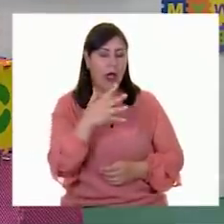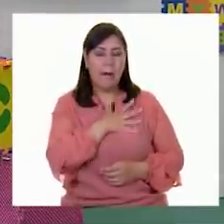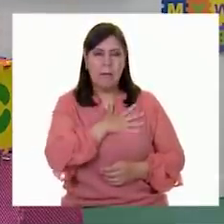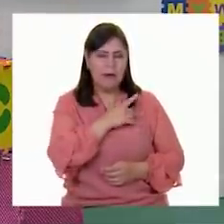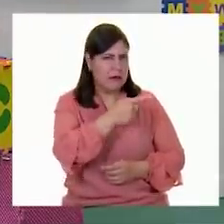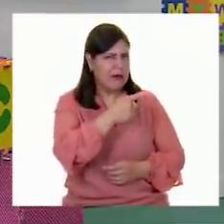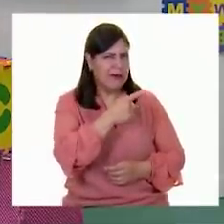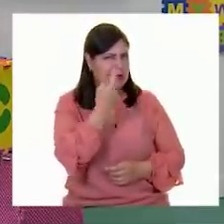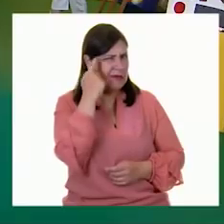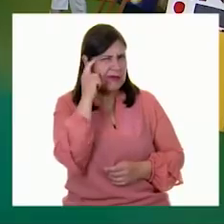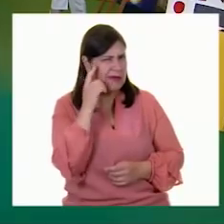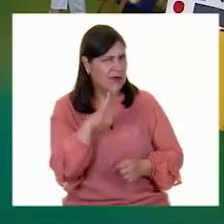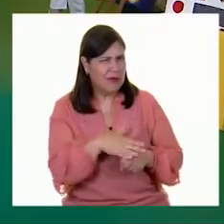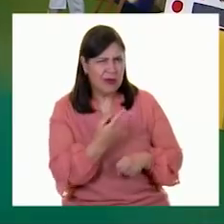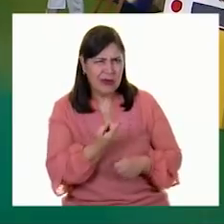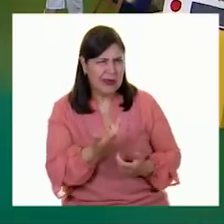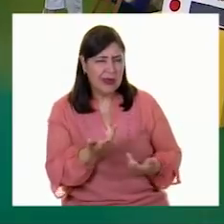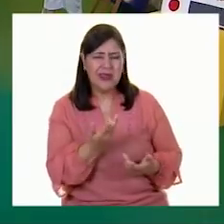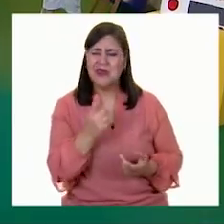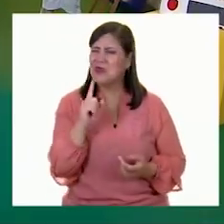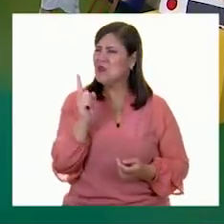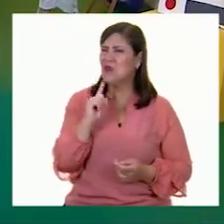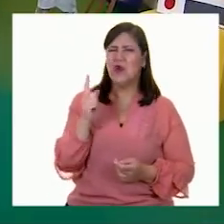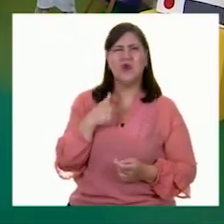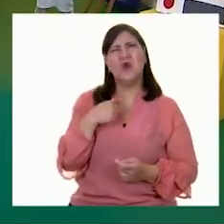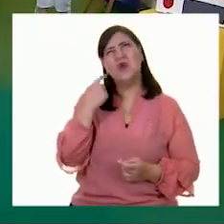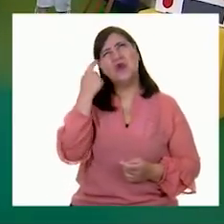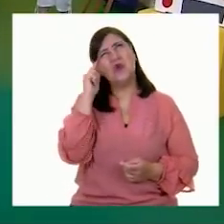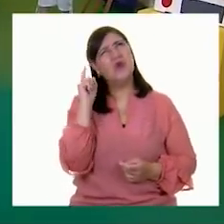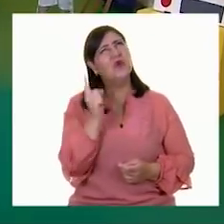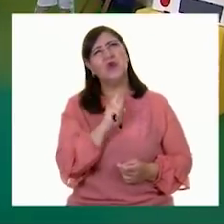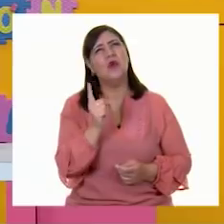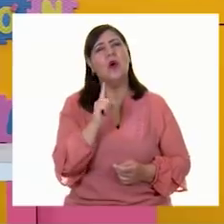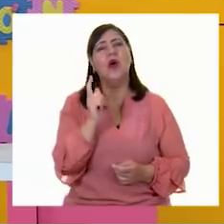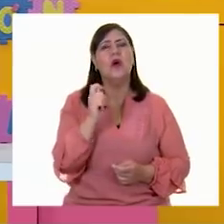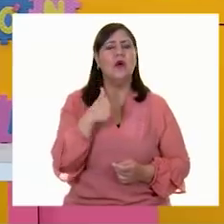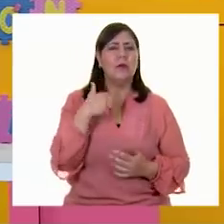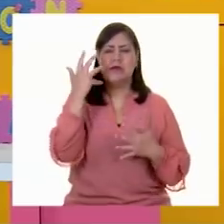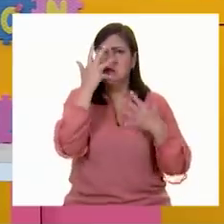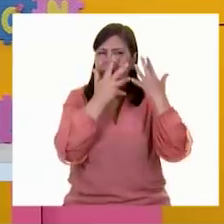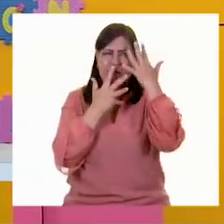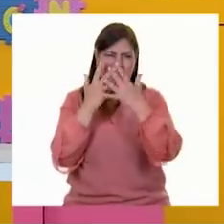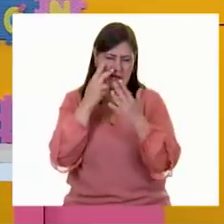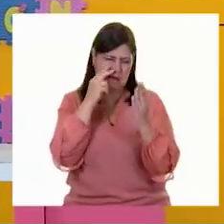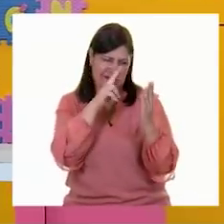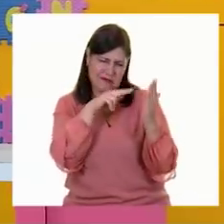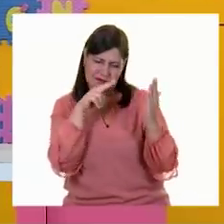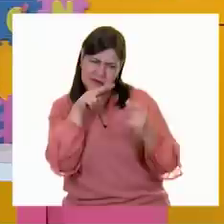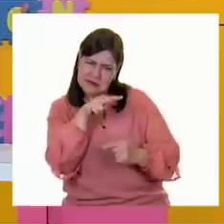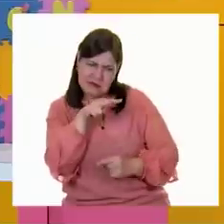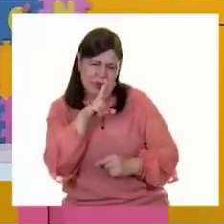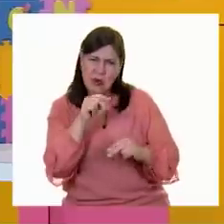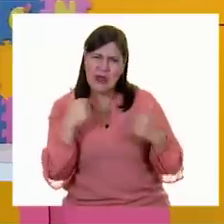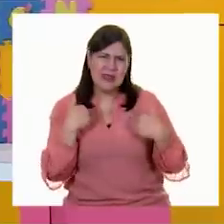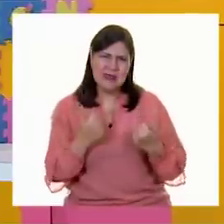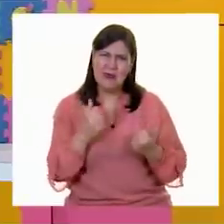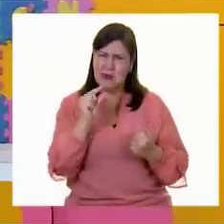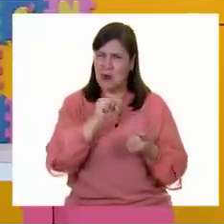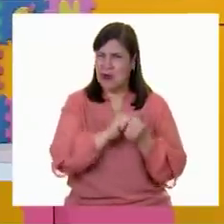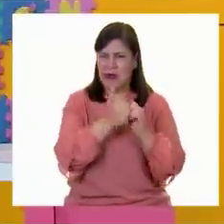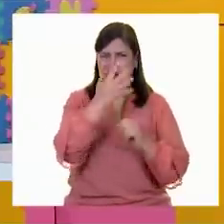Pepe? Pues, bueno, es que no estoy molesto, estoy confundido. El no entender la pintura me pone un poco triste. Y, por